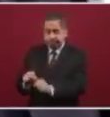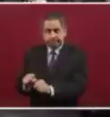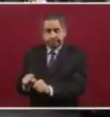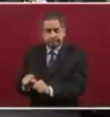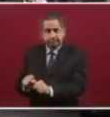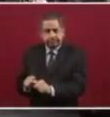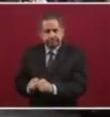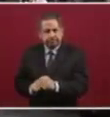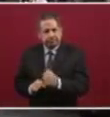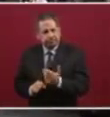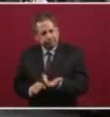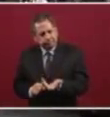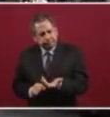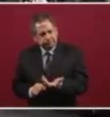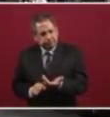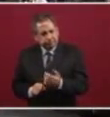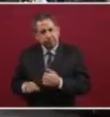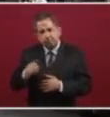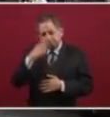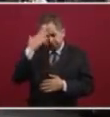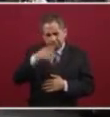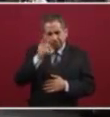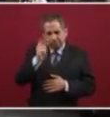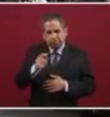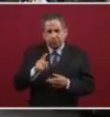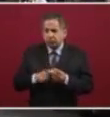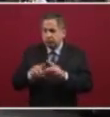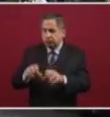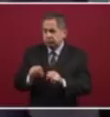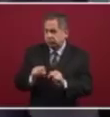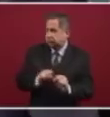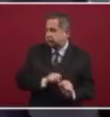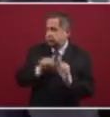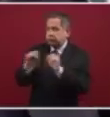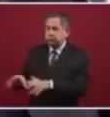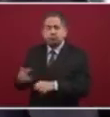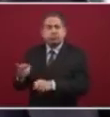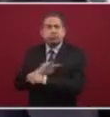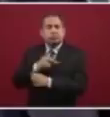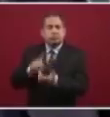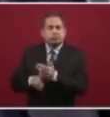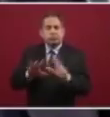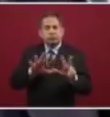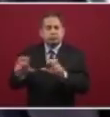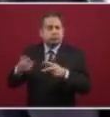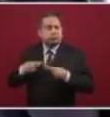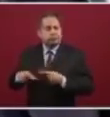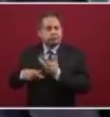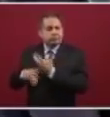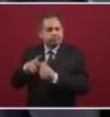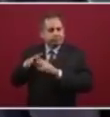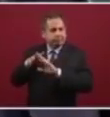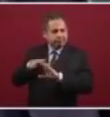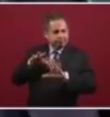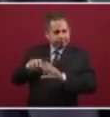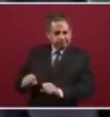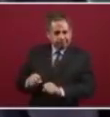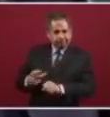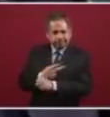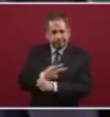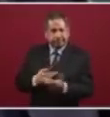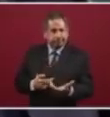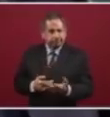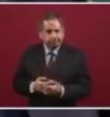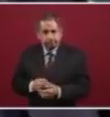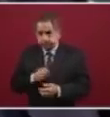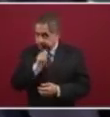detenido. ¿Sabe usted a dónde fueron remitidos, qué se hizo con estos 800 migrantes? Pero además se tiene